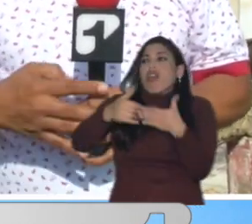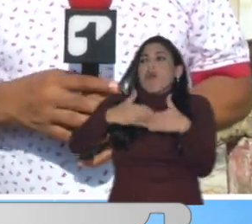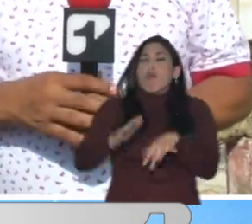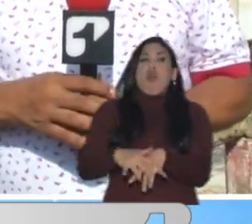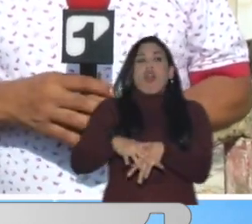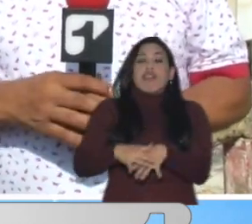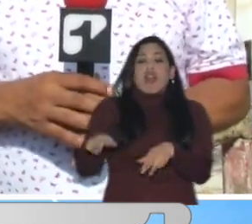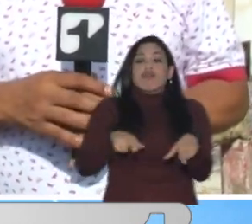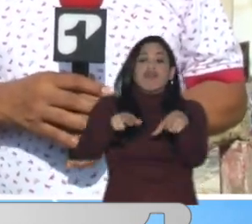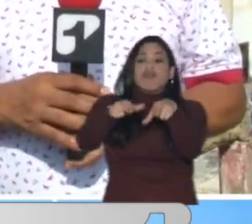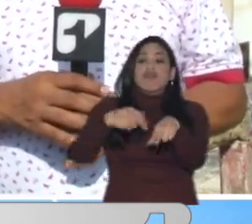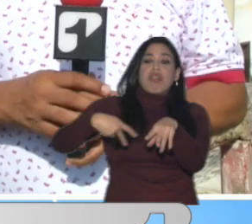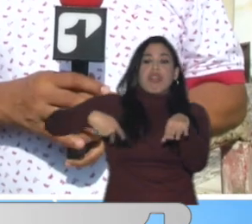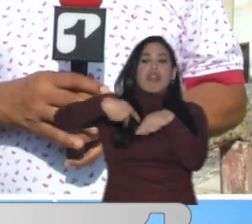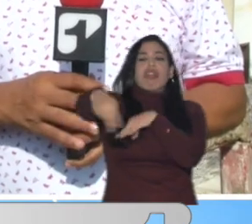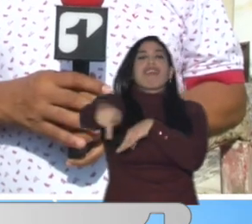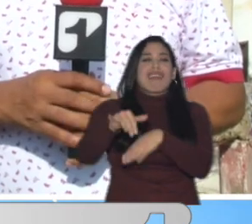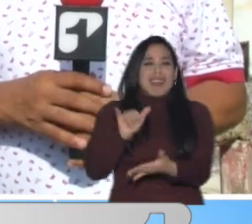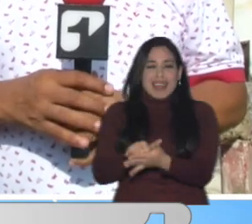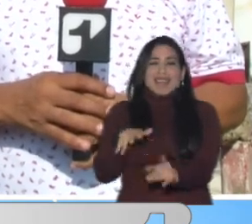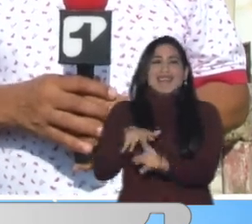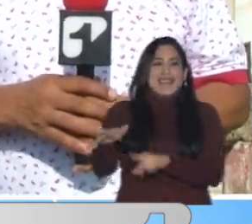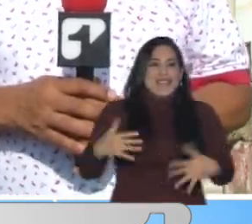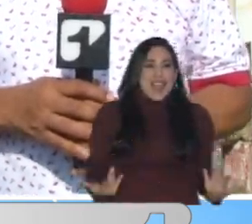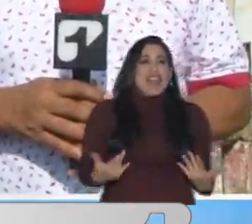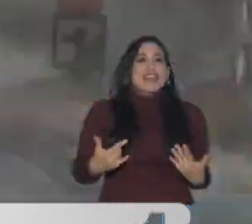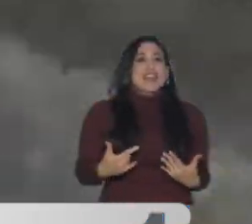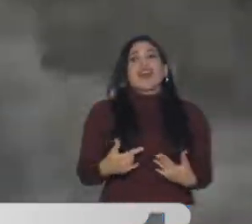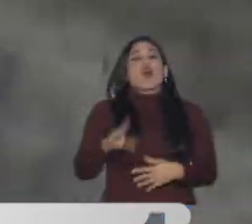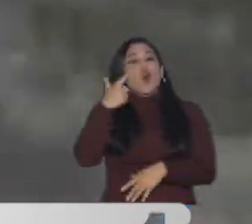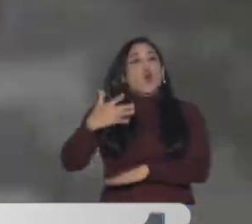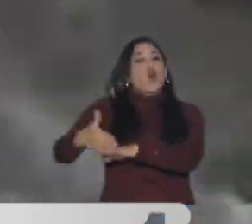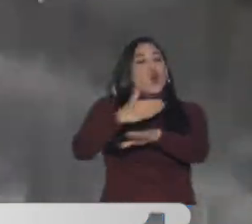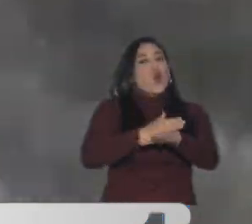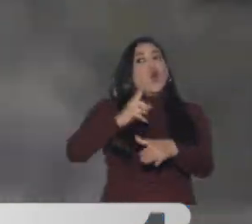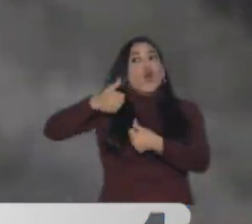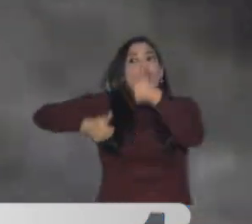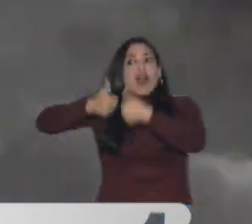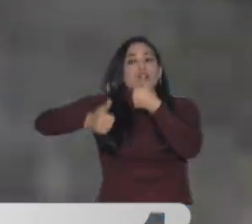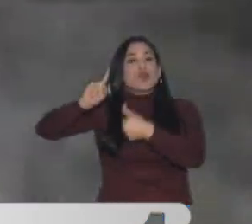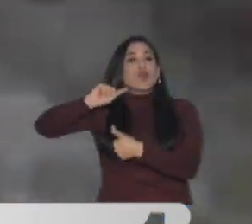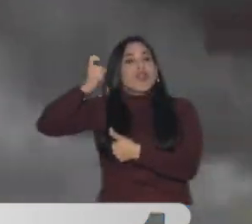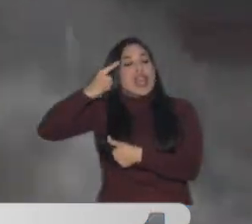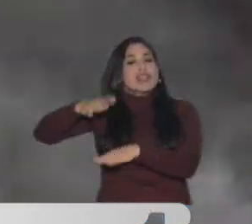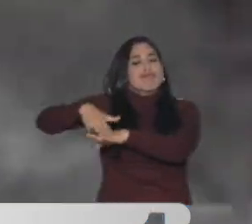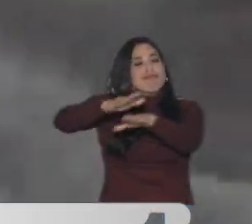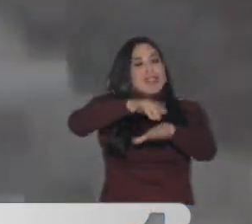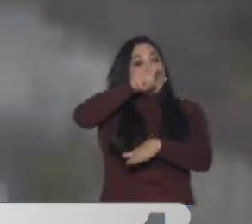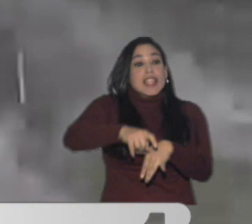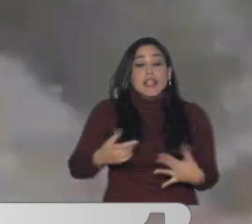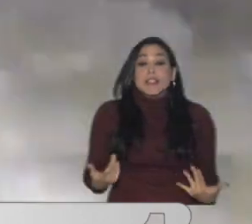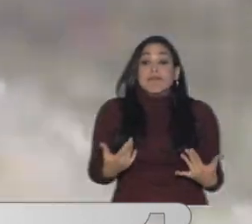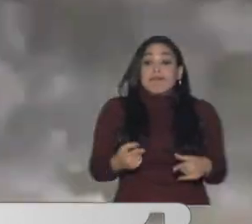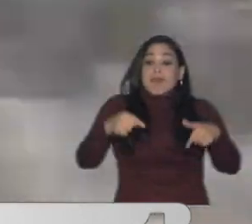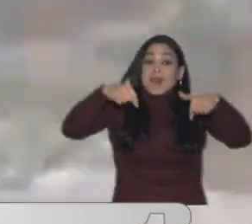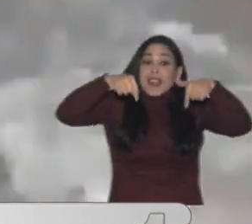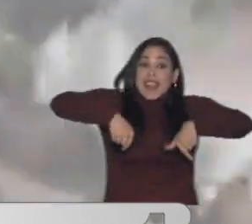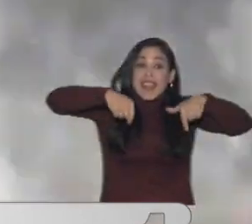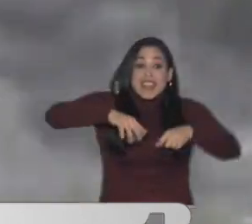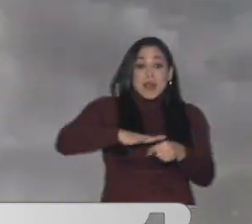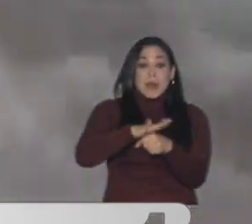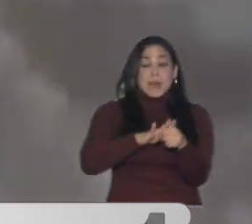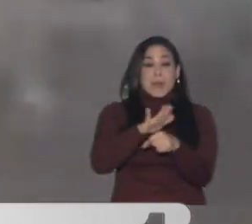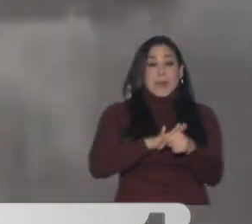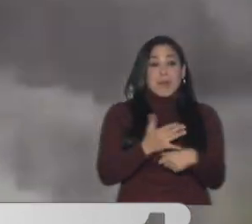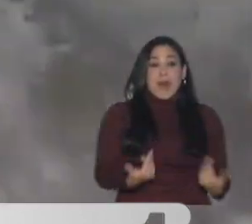dado al traste con la acción de prevención de parte de los organismos de socorro. Solamente aquí, en el